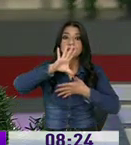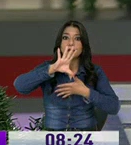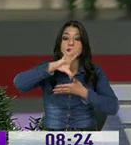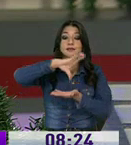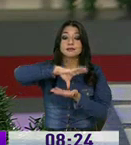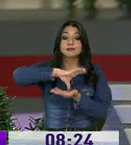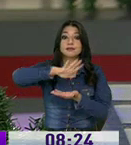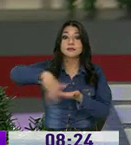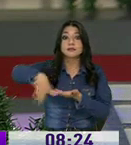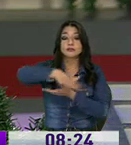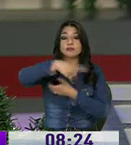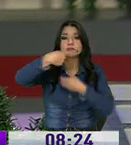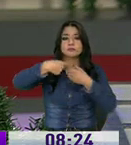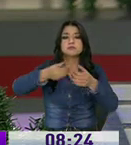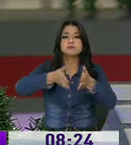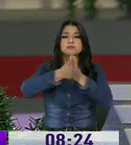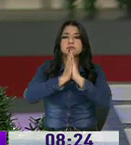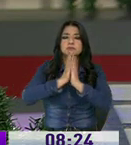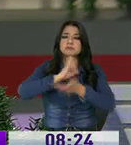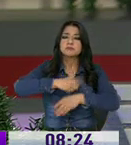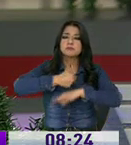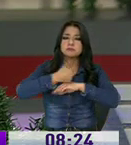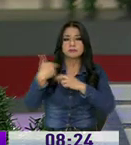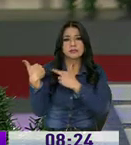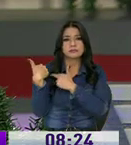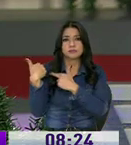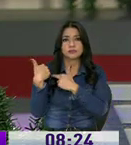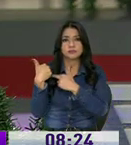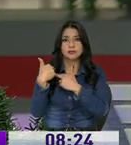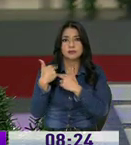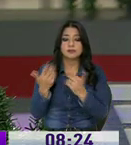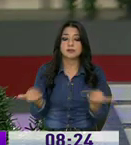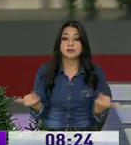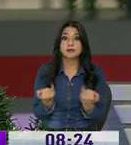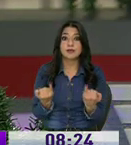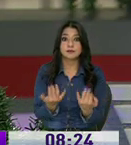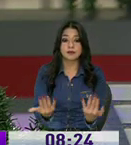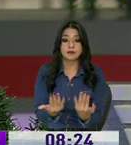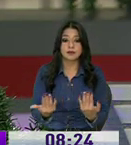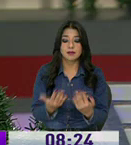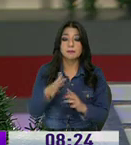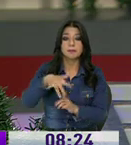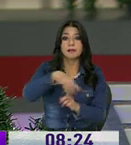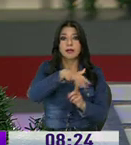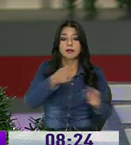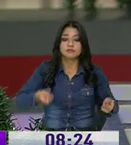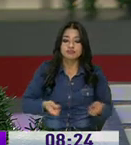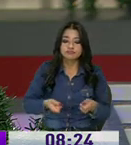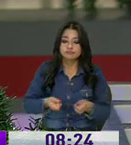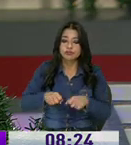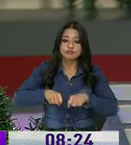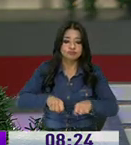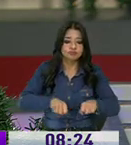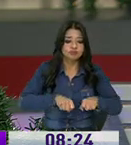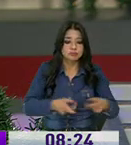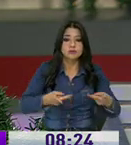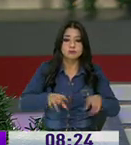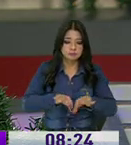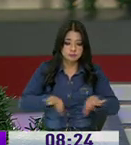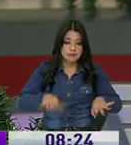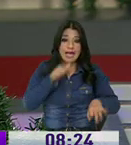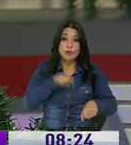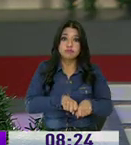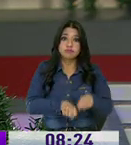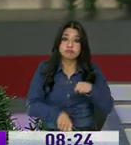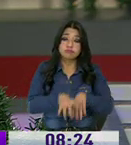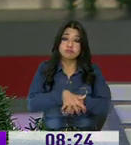centro de la capital, solicitan a las autoridades competentes la poda de la hierba del parque de la zona, además del arreglo de una fuga de agua que